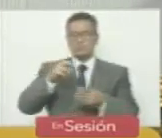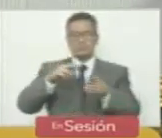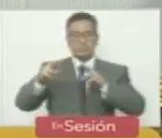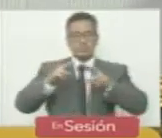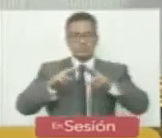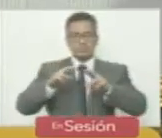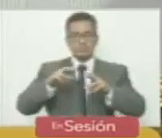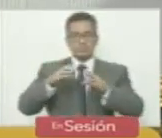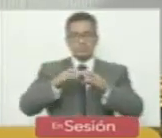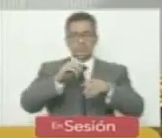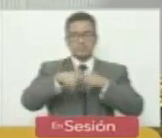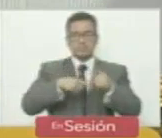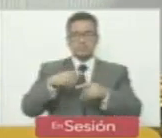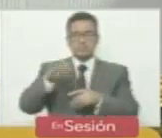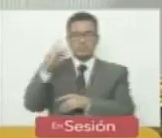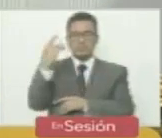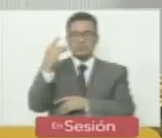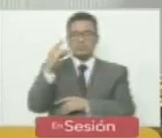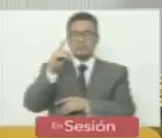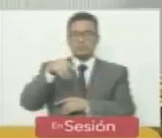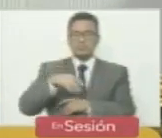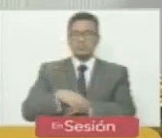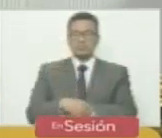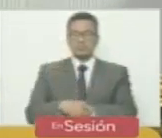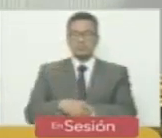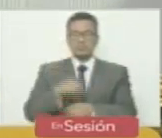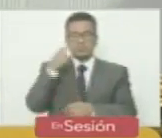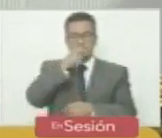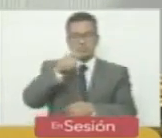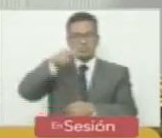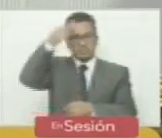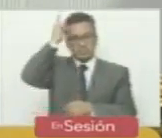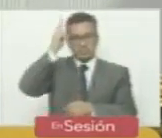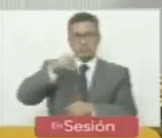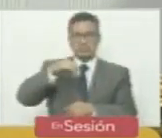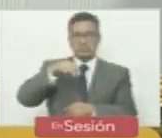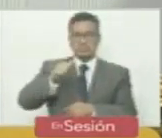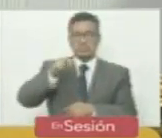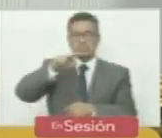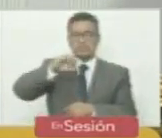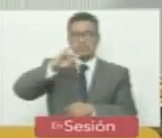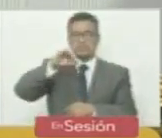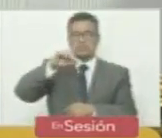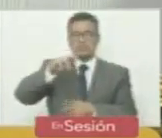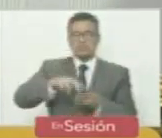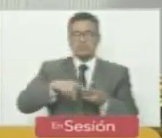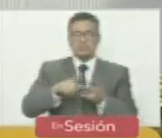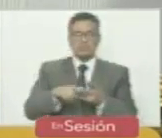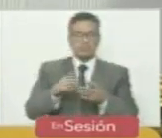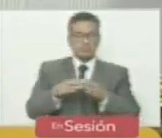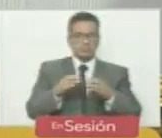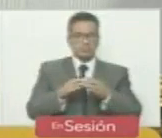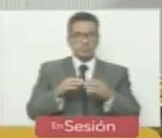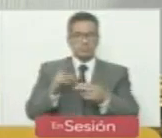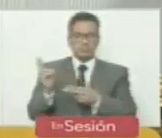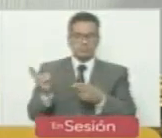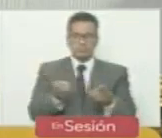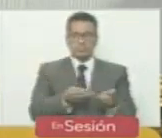Estado Plurinacional de Bolivia, pueblo indígena Aymara, La Paz, El Alto,